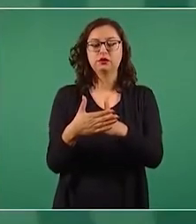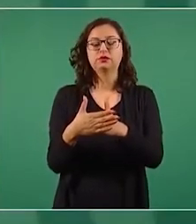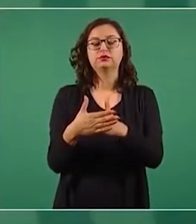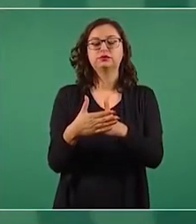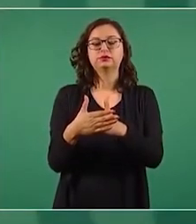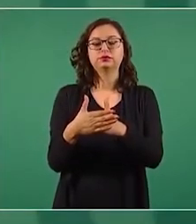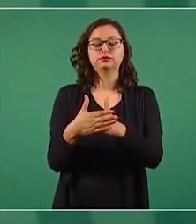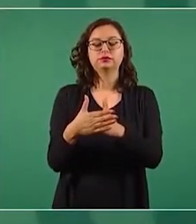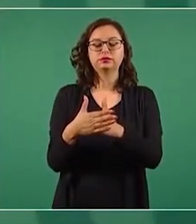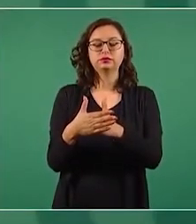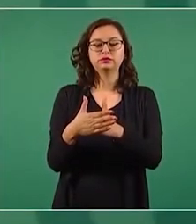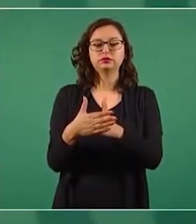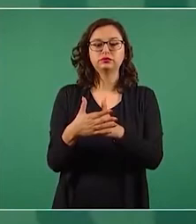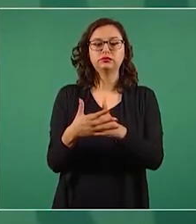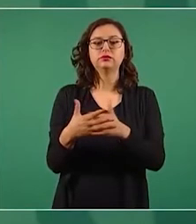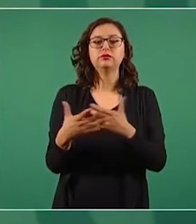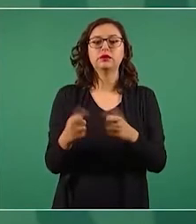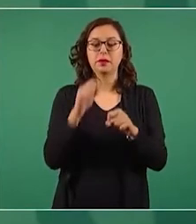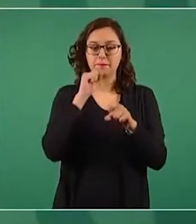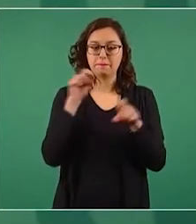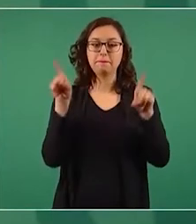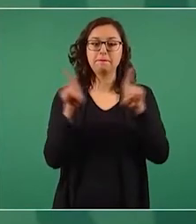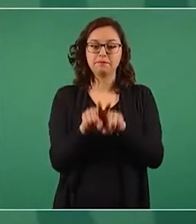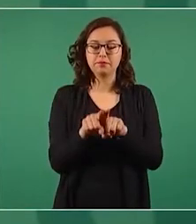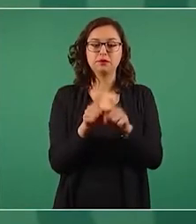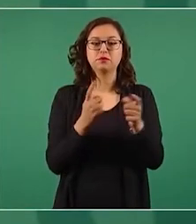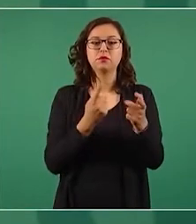otorgar créditos